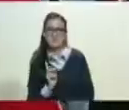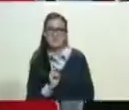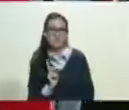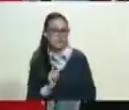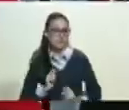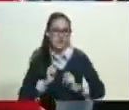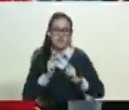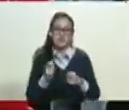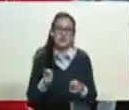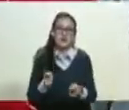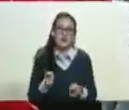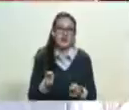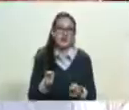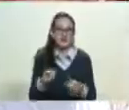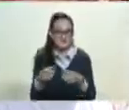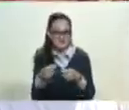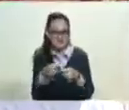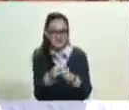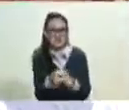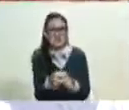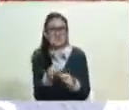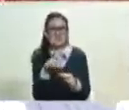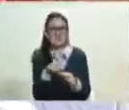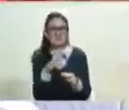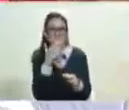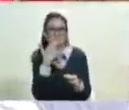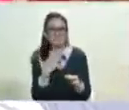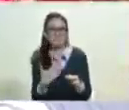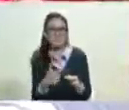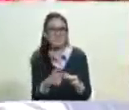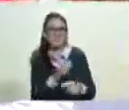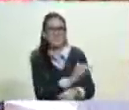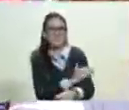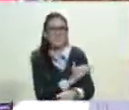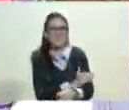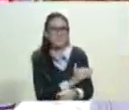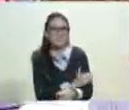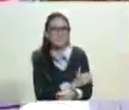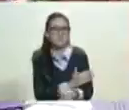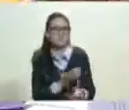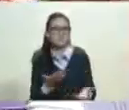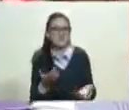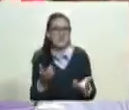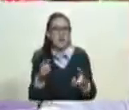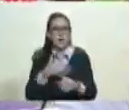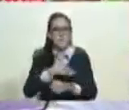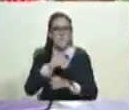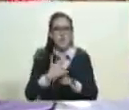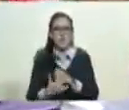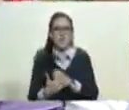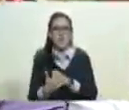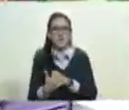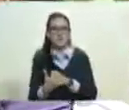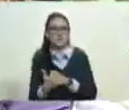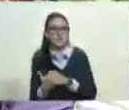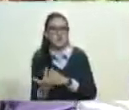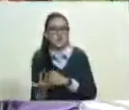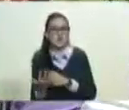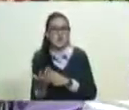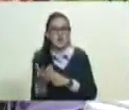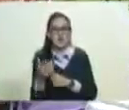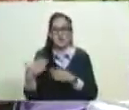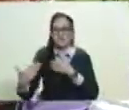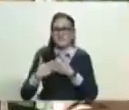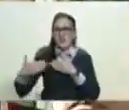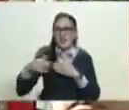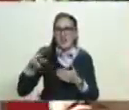su destino a una minoría apátrida, casada con un proyecto antinacional,